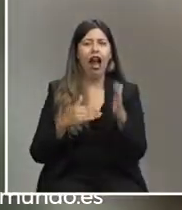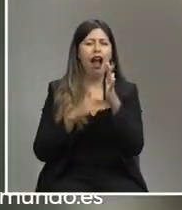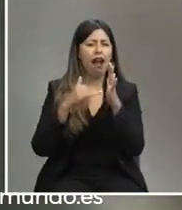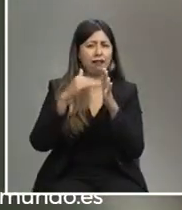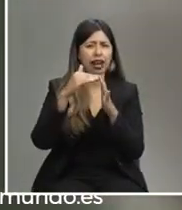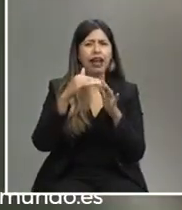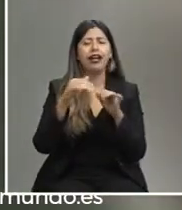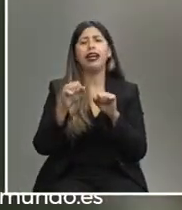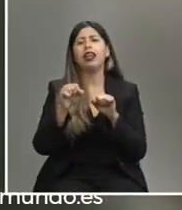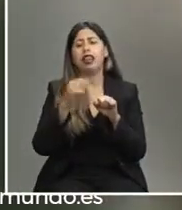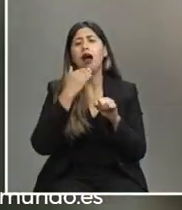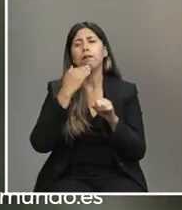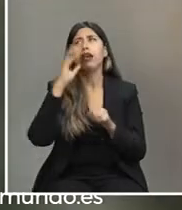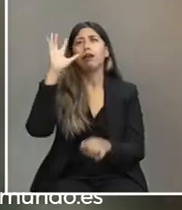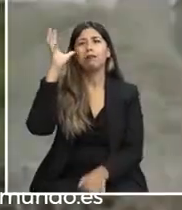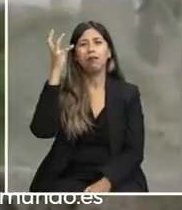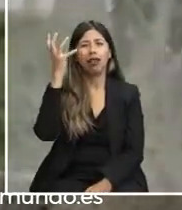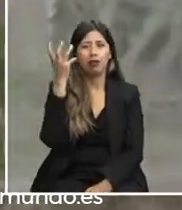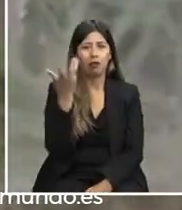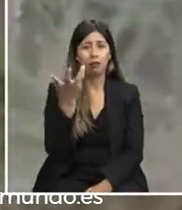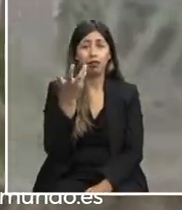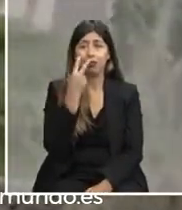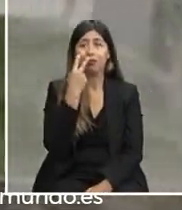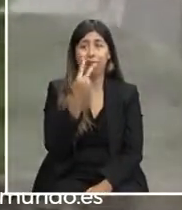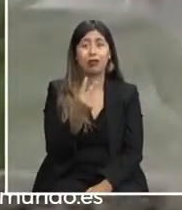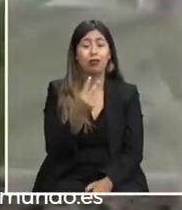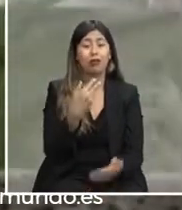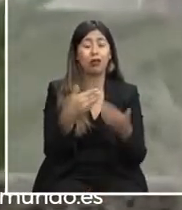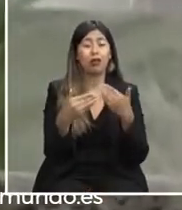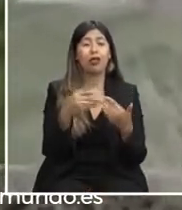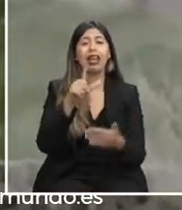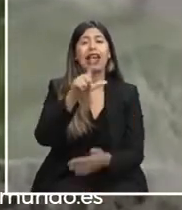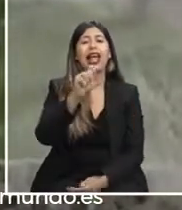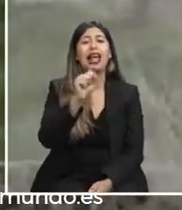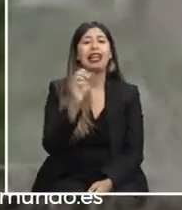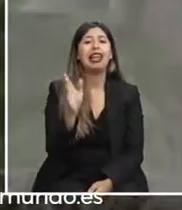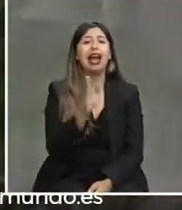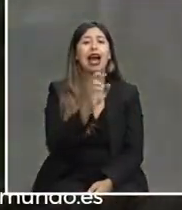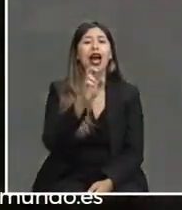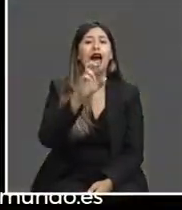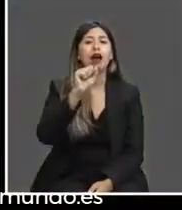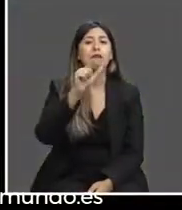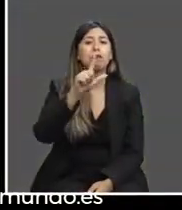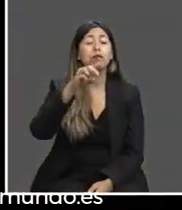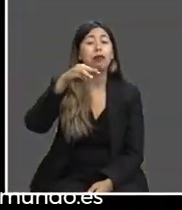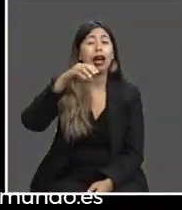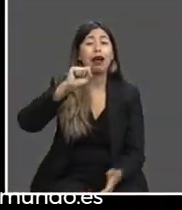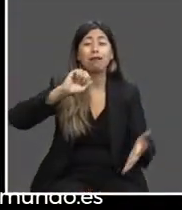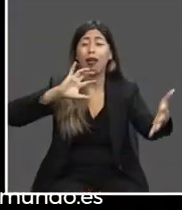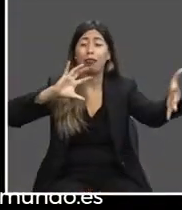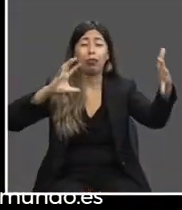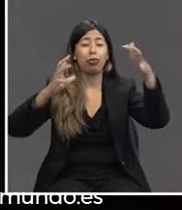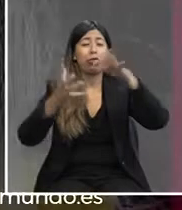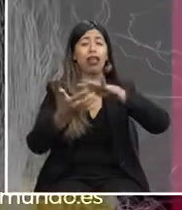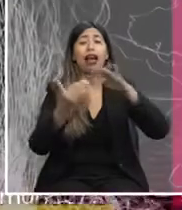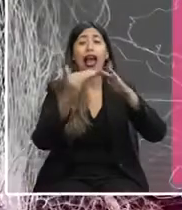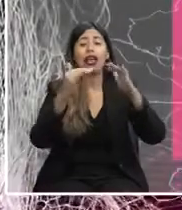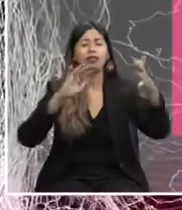y en el medio ambiente. Tal como hemos visto en la erupción de La Palma, como muestra ahora el video, ¿cierto? Con destrucción de muchas